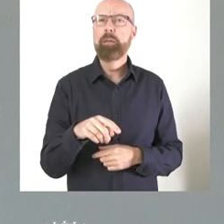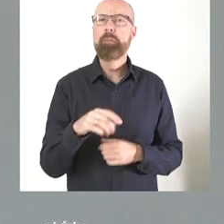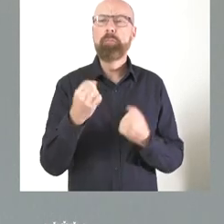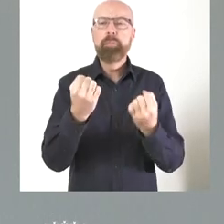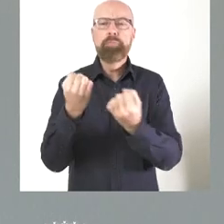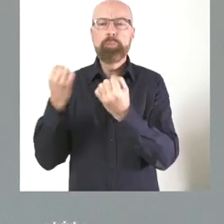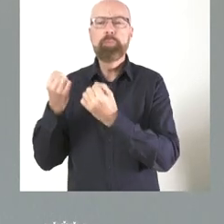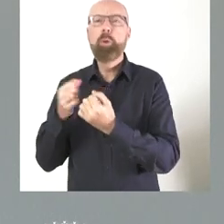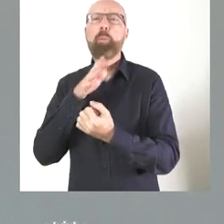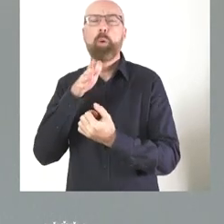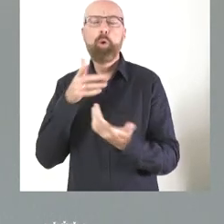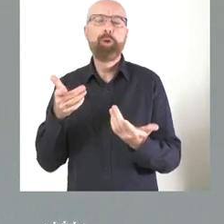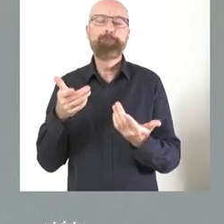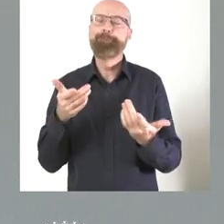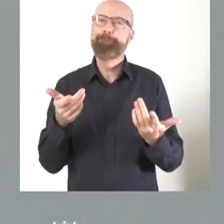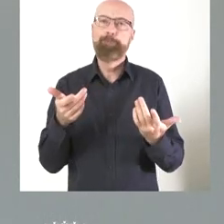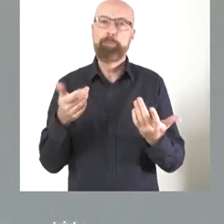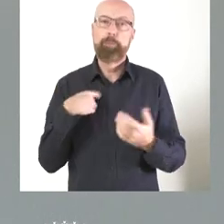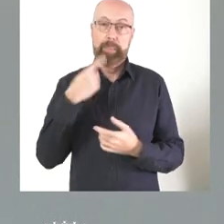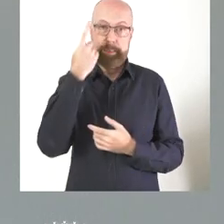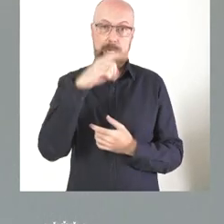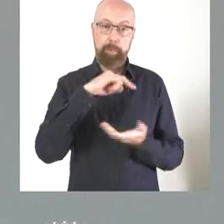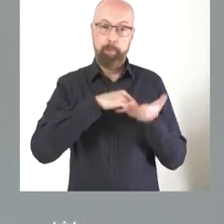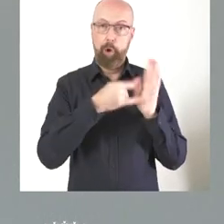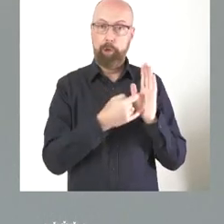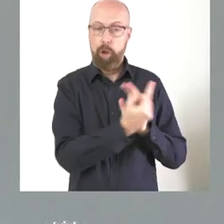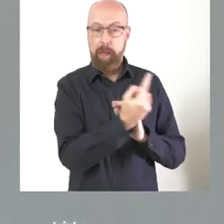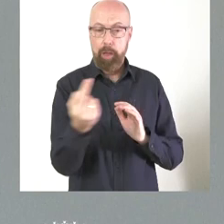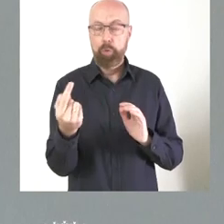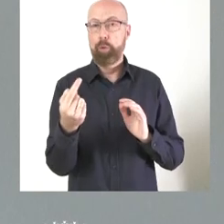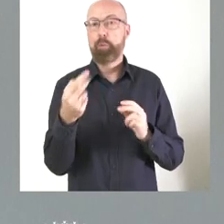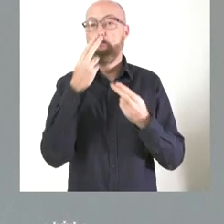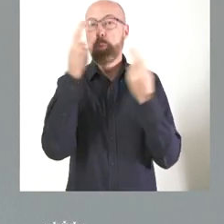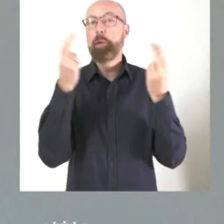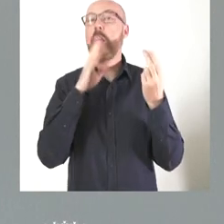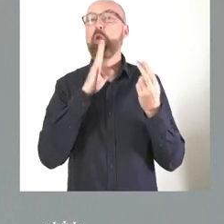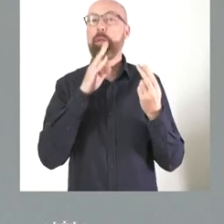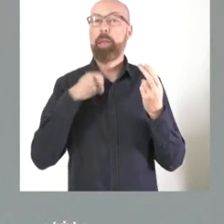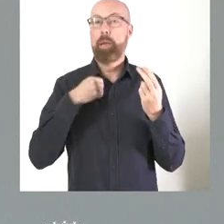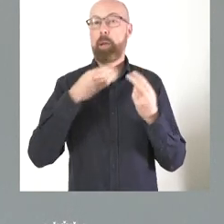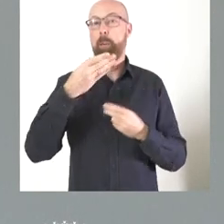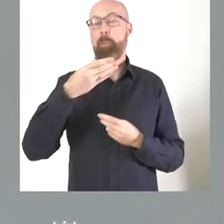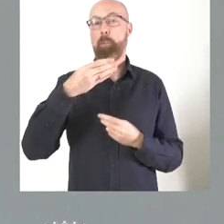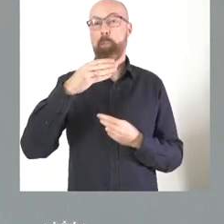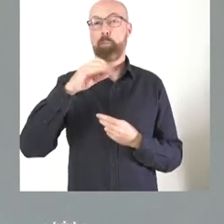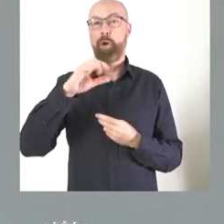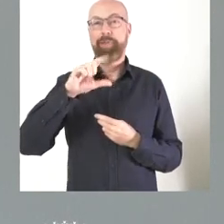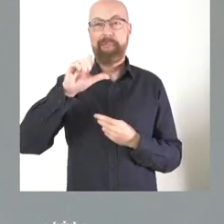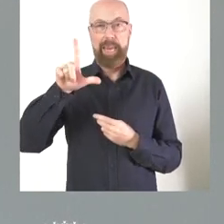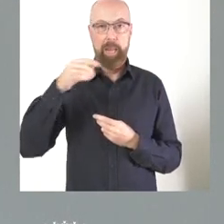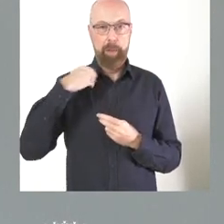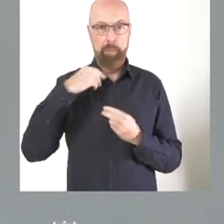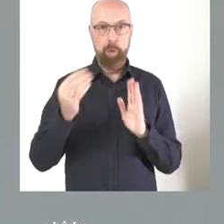cada uno de ellos Pues sabe usted que estos expedientes se publican en el boletín oficial de la comunidad también son accesibles para el conjunto de los ciudadanos